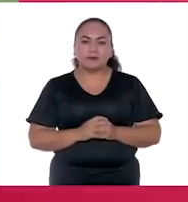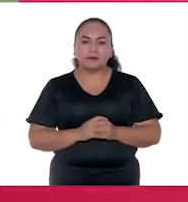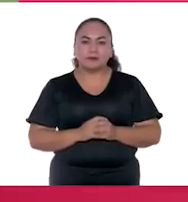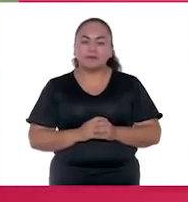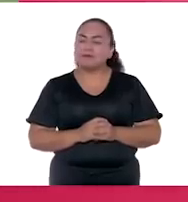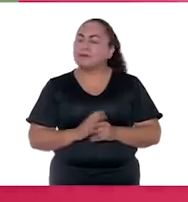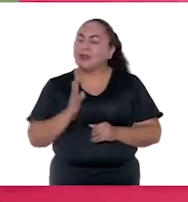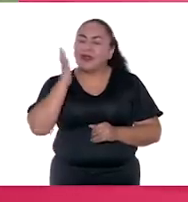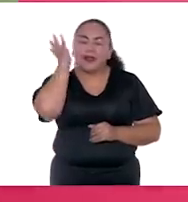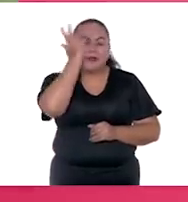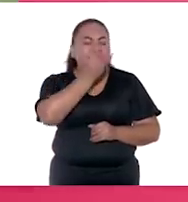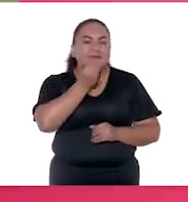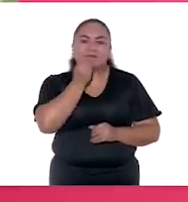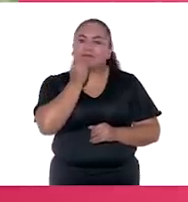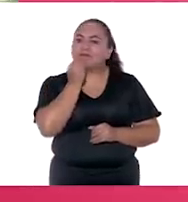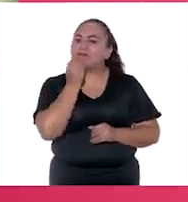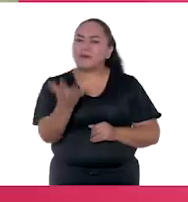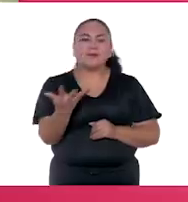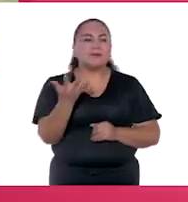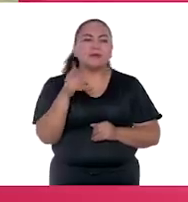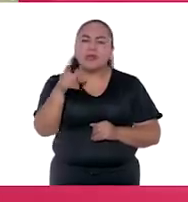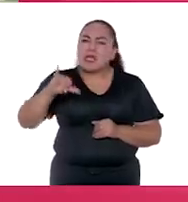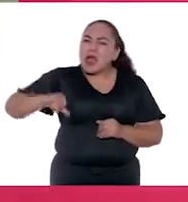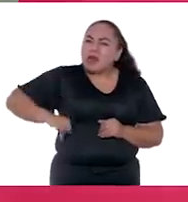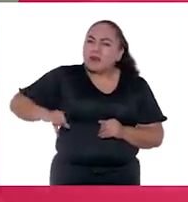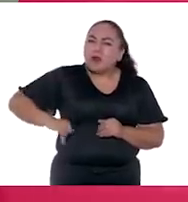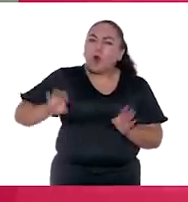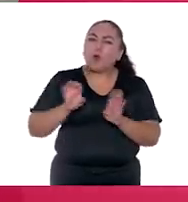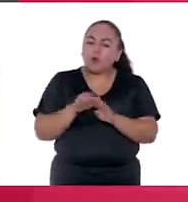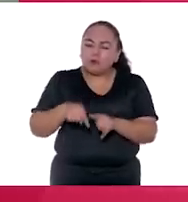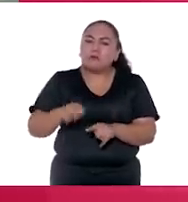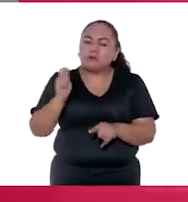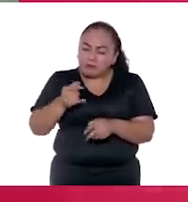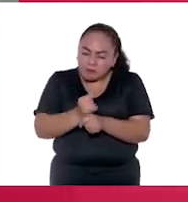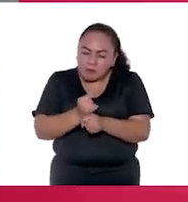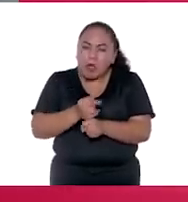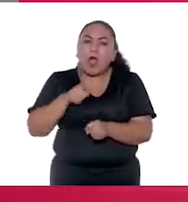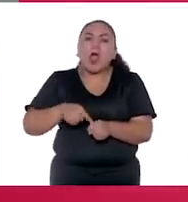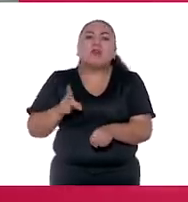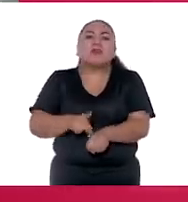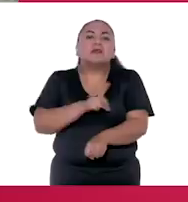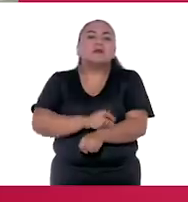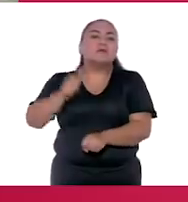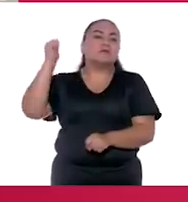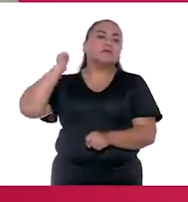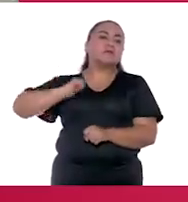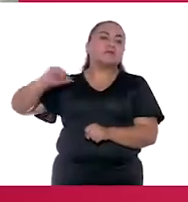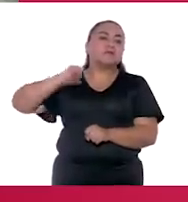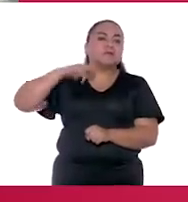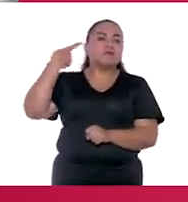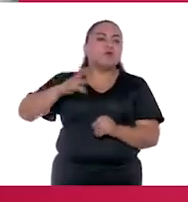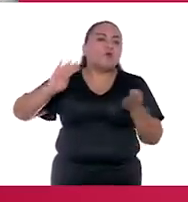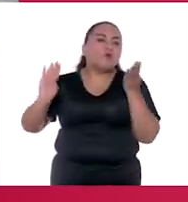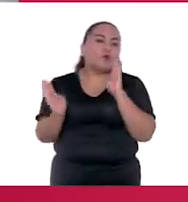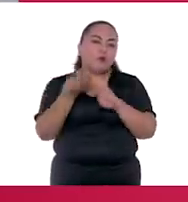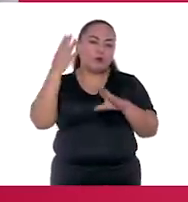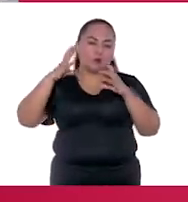¡Qué maravilla! ¡Qué interesante forma de apreciar el pasado geológico del planeta!